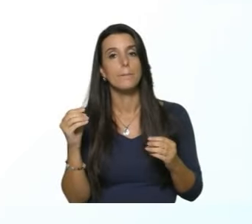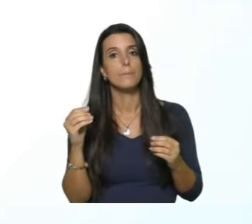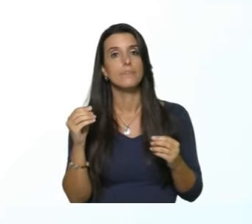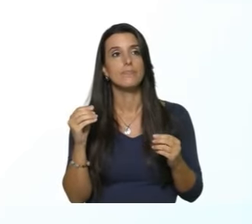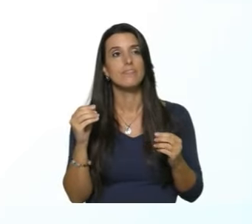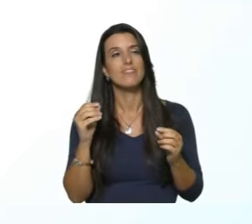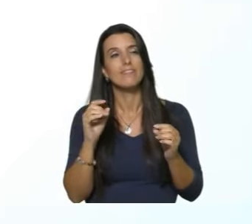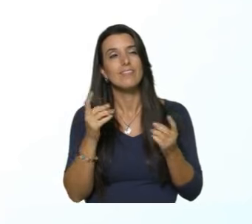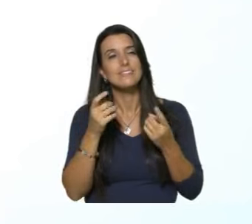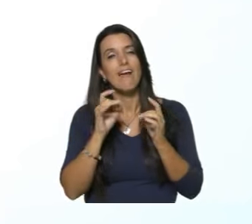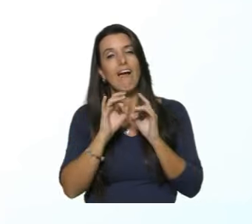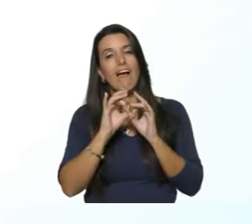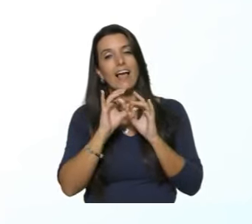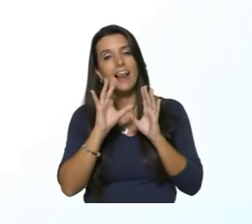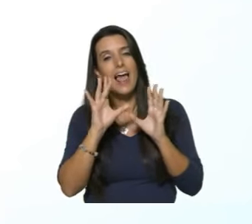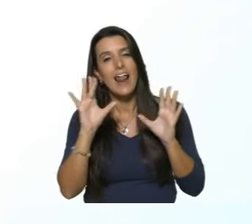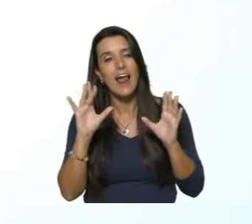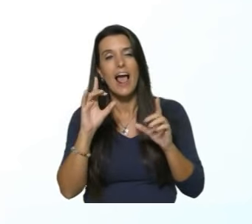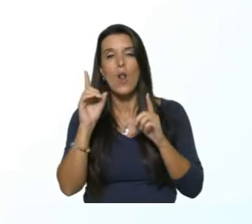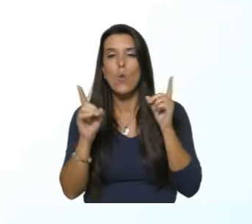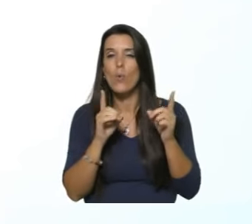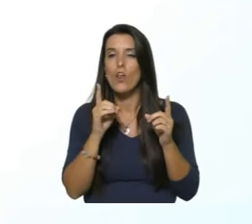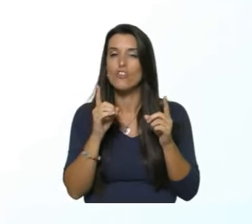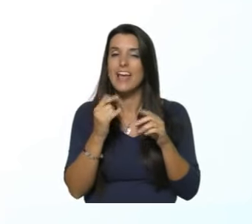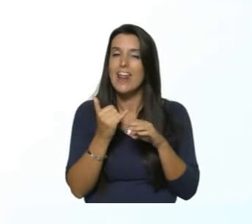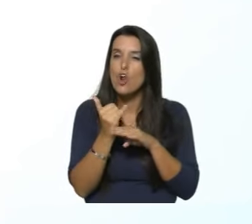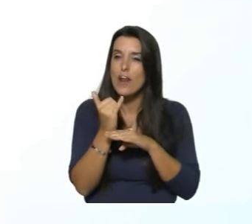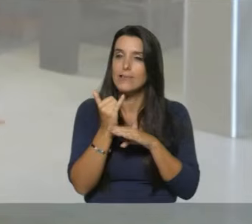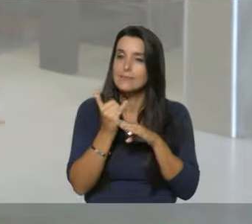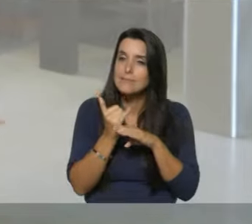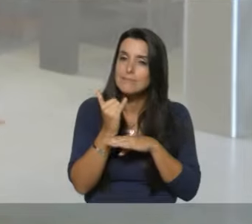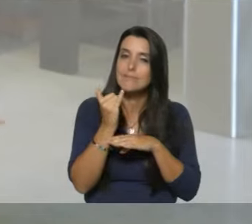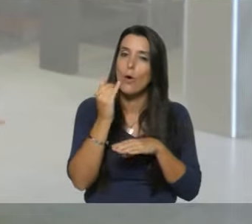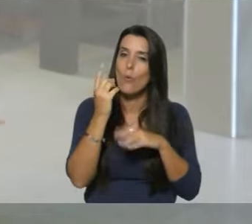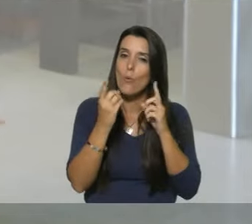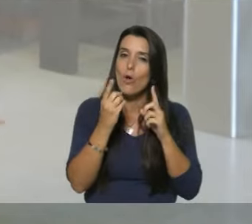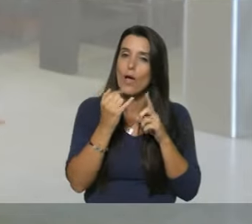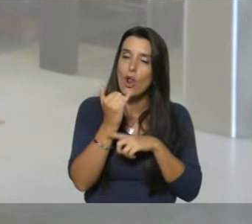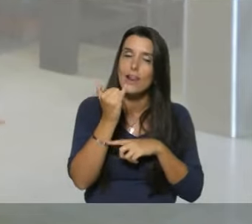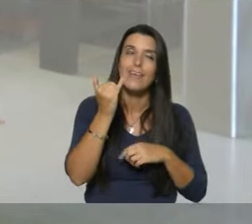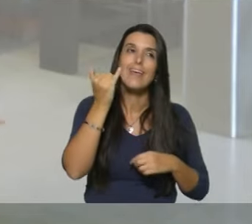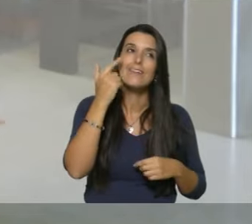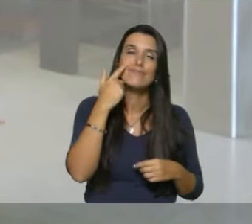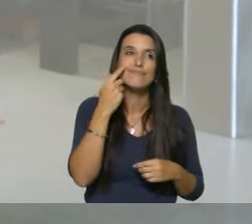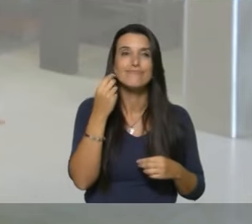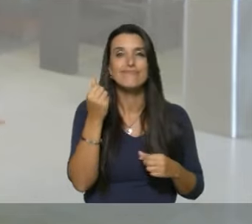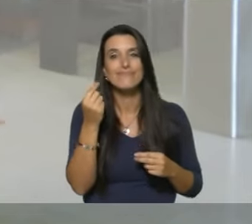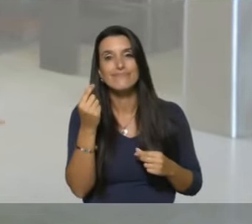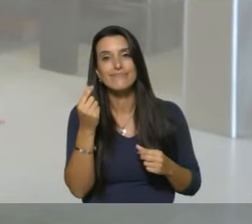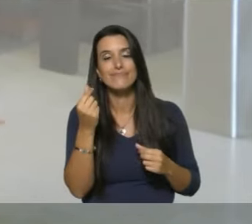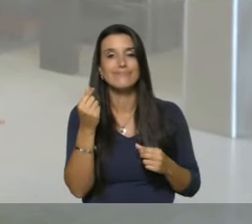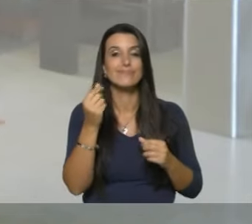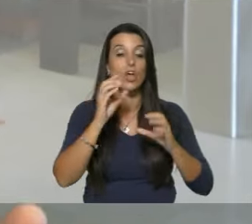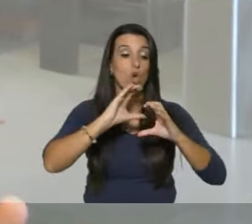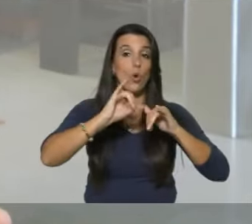esclarecer las inexactitudes u errores que están eh en el